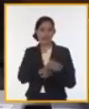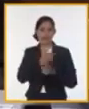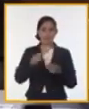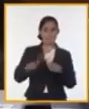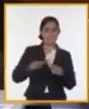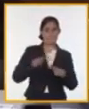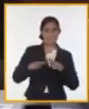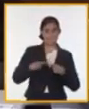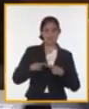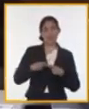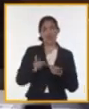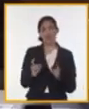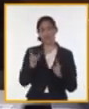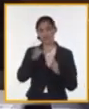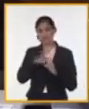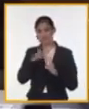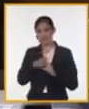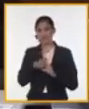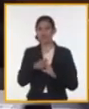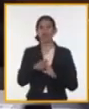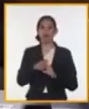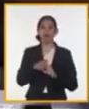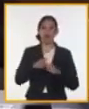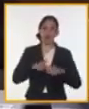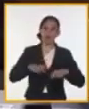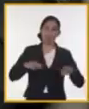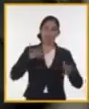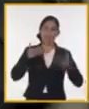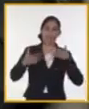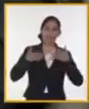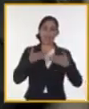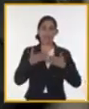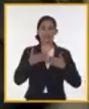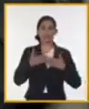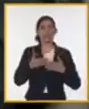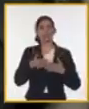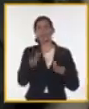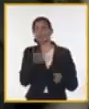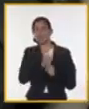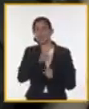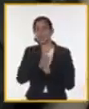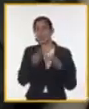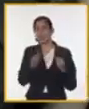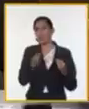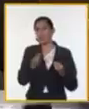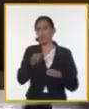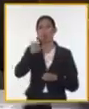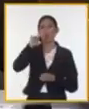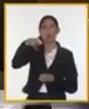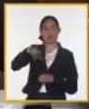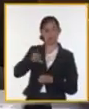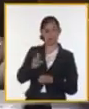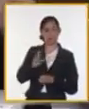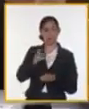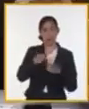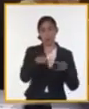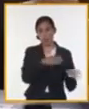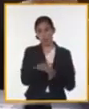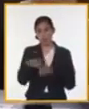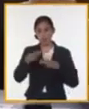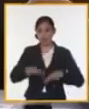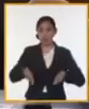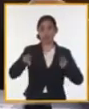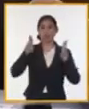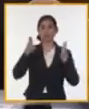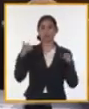única y exclusivamente para discutir el papel de la Unión de Jóvenes Comunistas en las tareas de la defensa. Bueno, con relación al resto de los acuerdos, Monteagudo